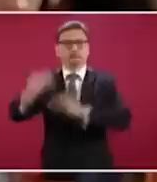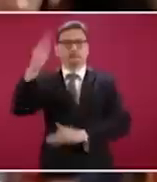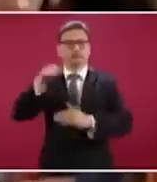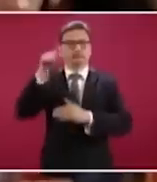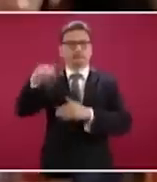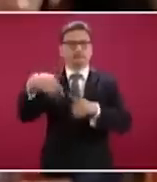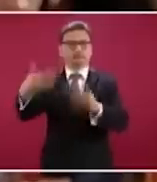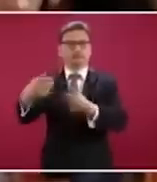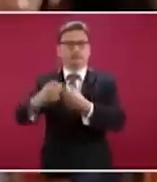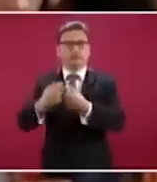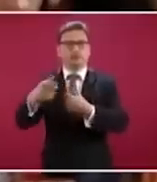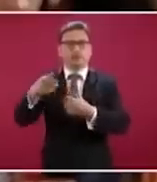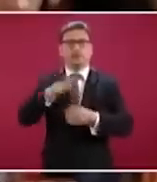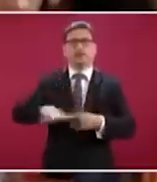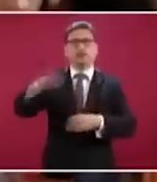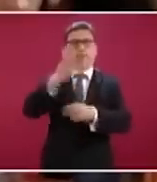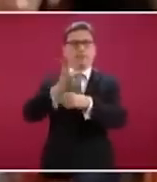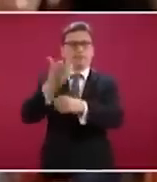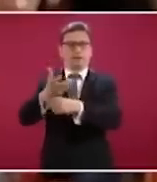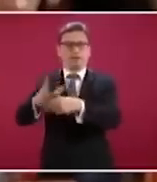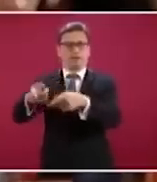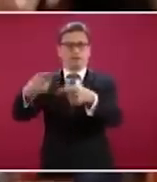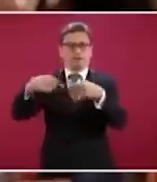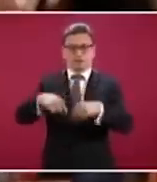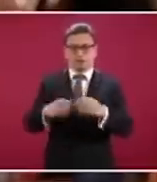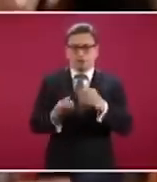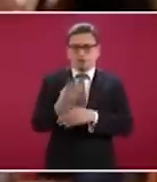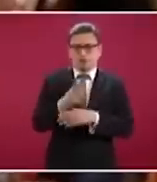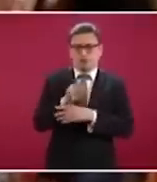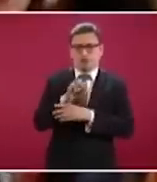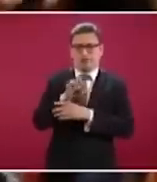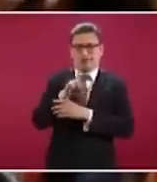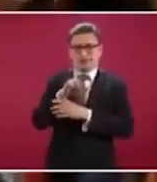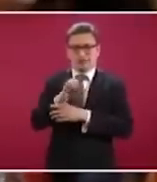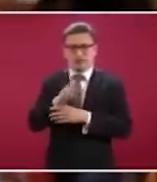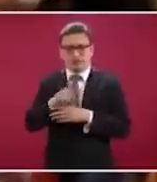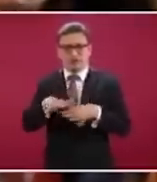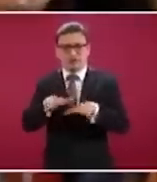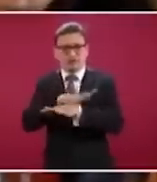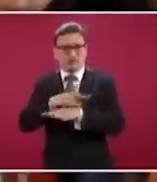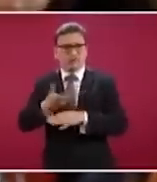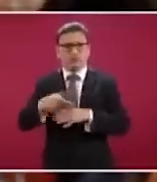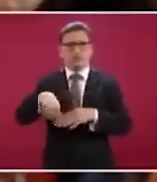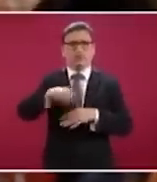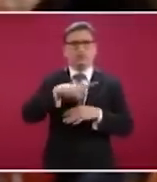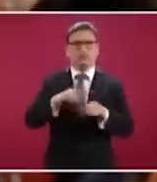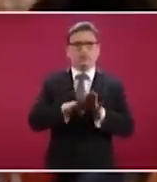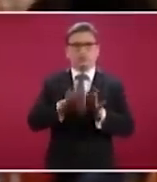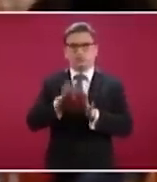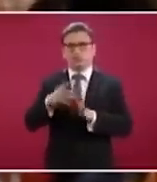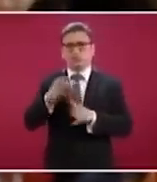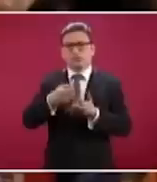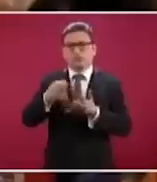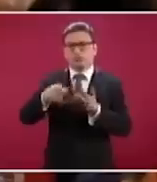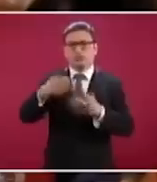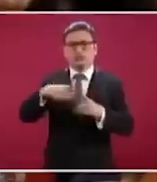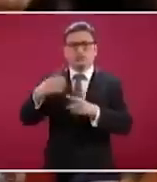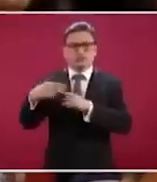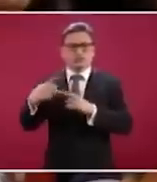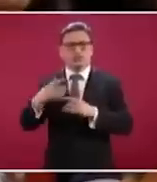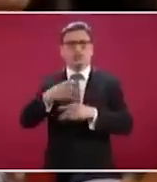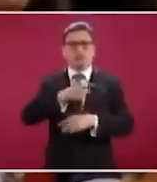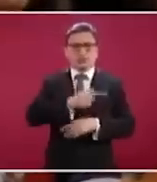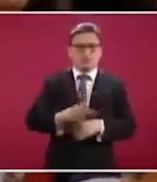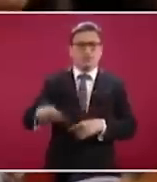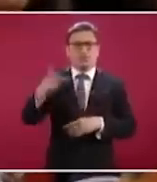Nevada de todos Estados Unidos. Y en Nuevo Laredo un caldo de cultivo, que como bien señala el presidente, las causas de la